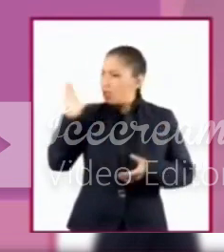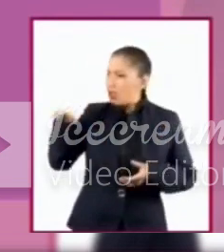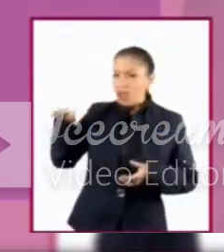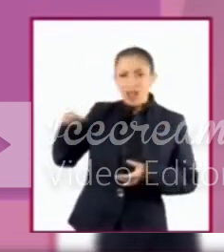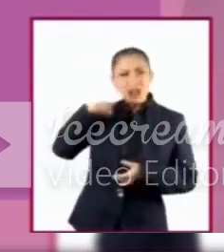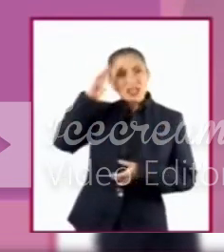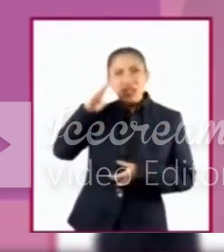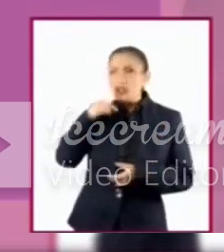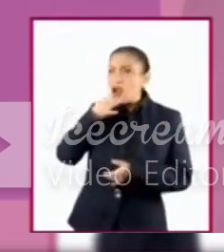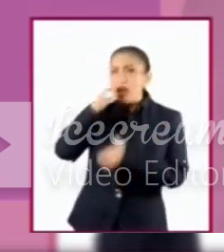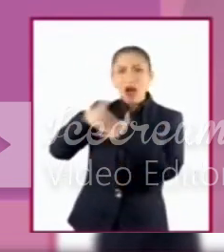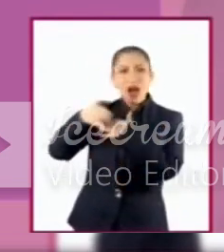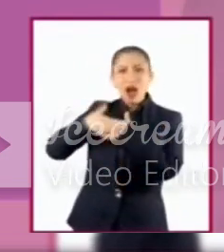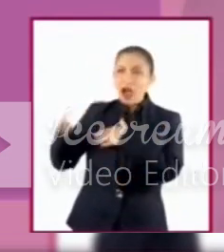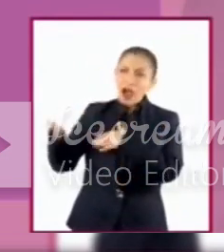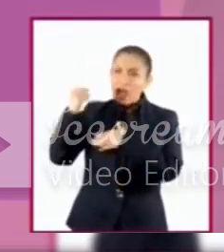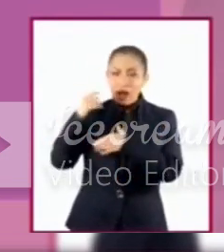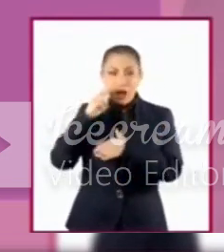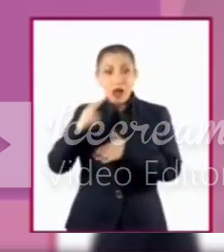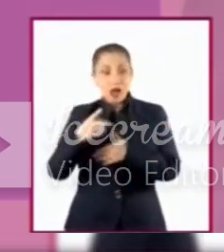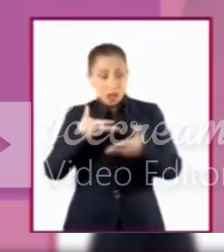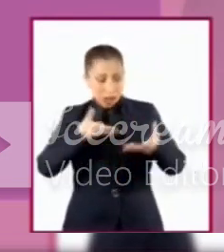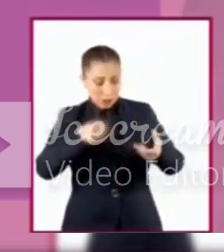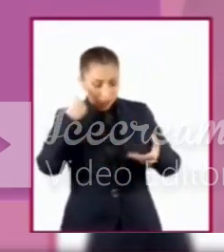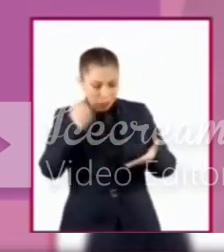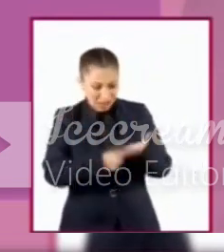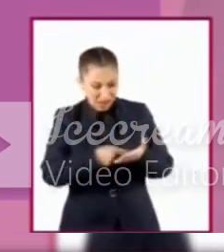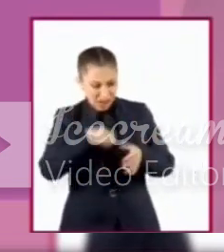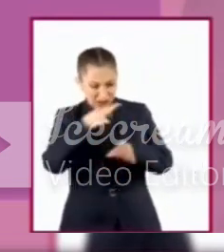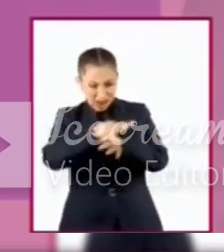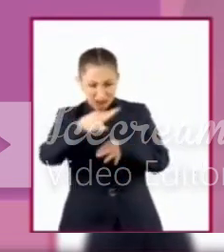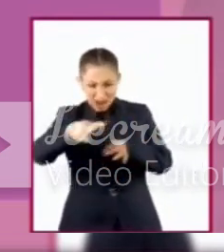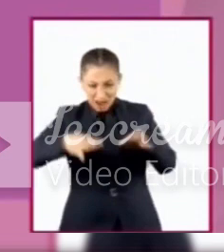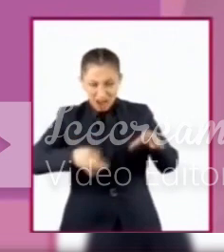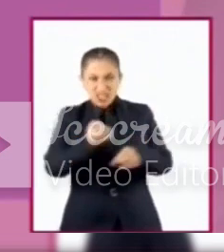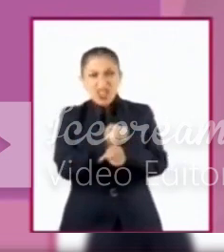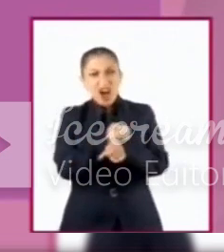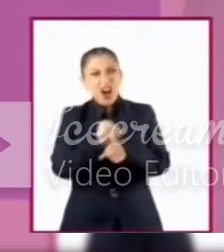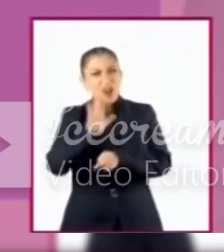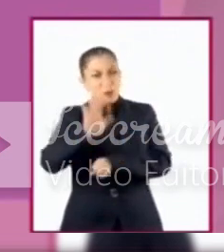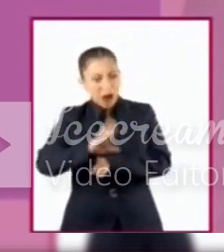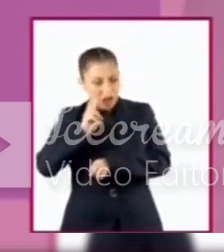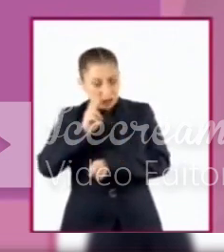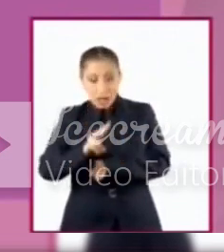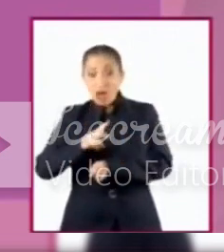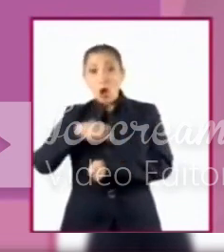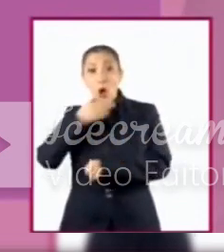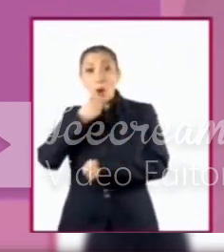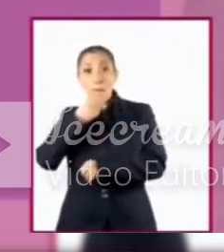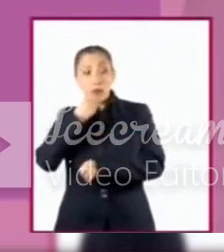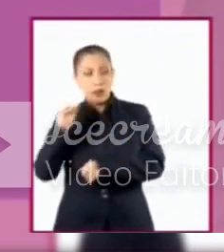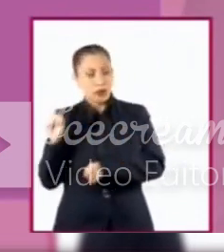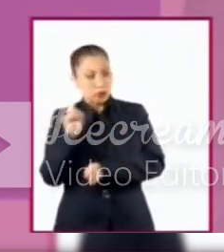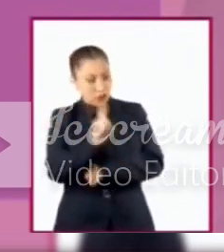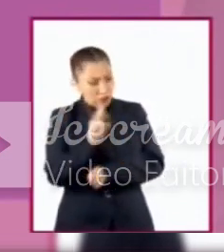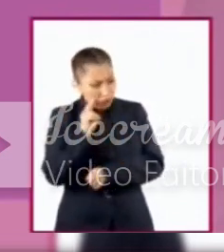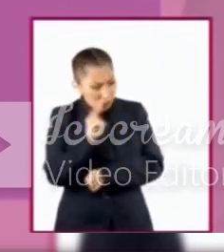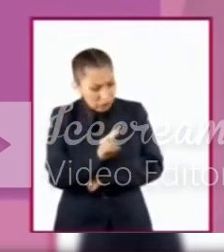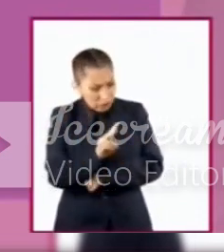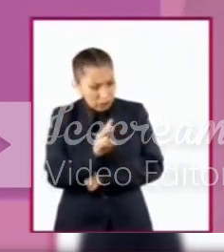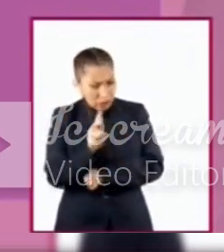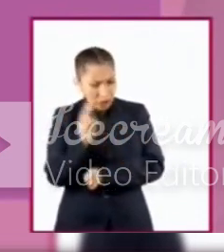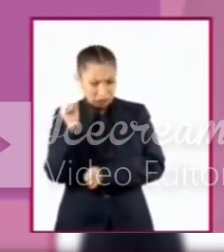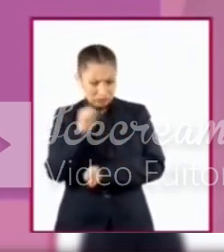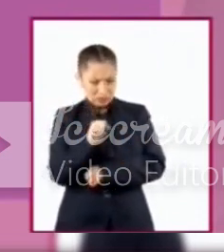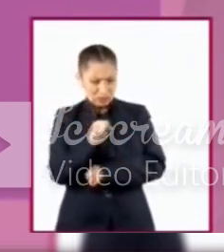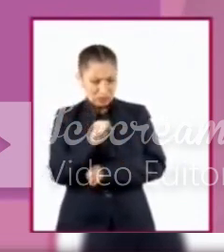«Señor», llamó a Jordán en voz baja. «En el almohadón hay manchas que parecen de sangre». Jordán se acercó rápidamente y se